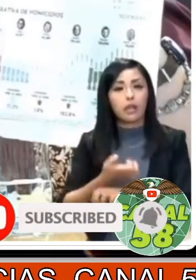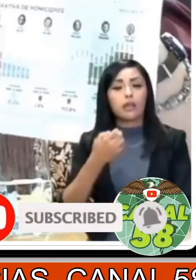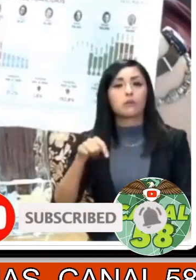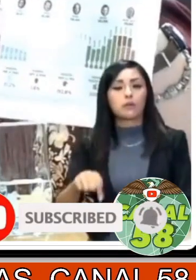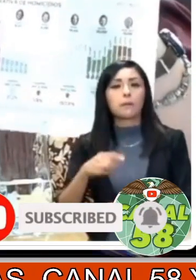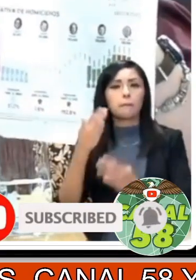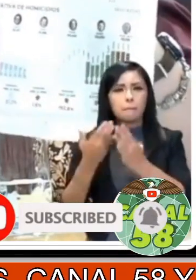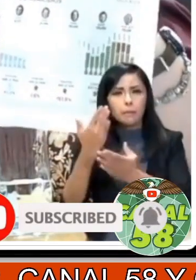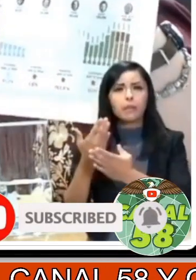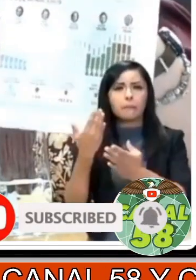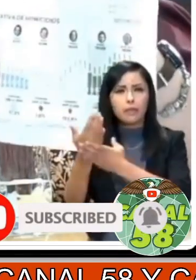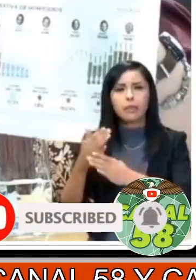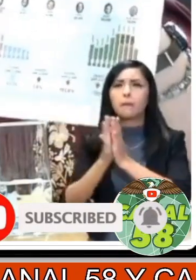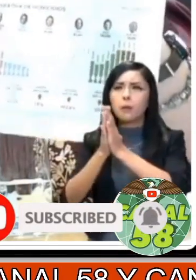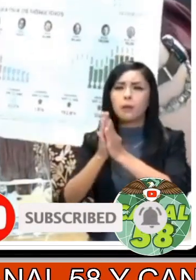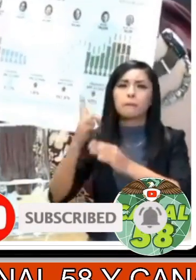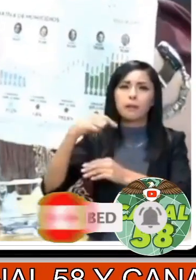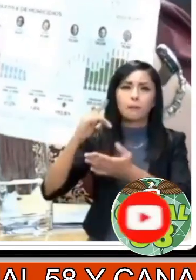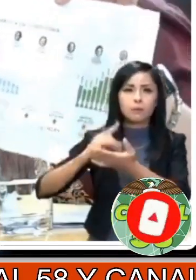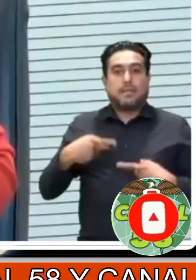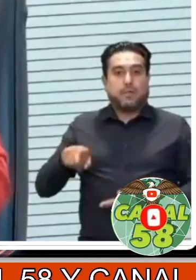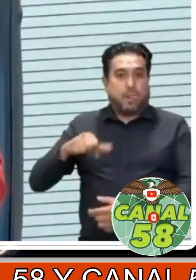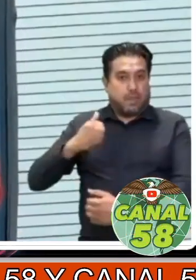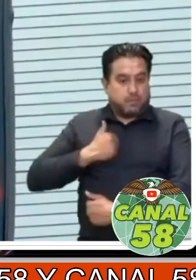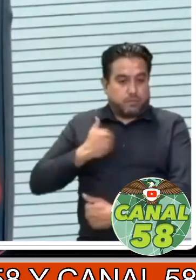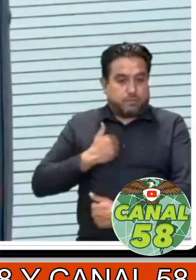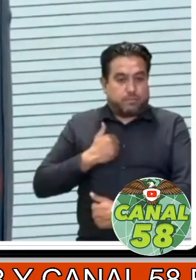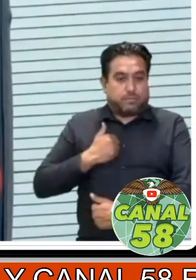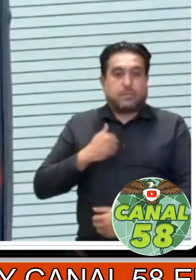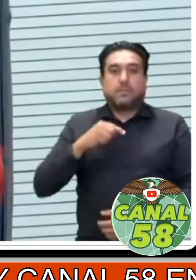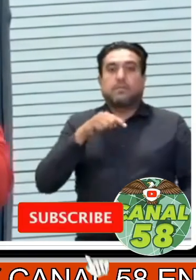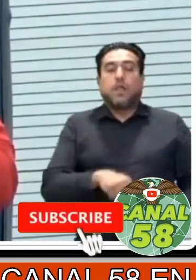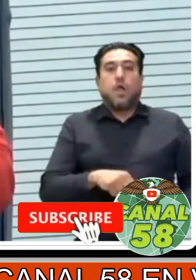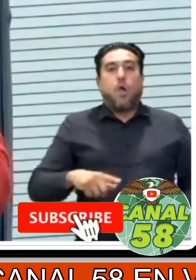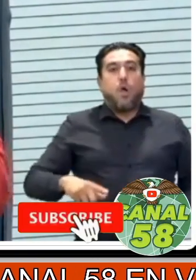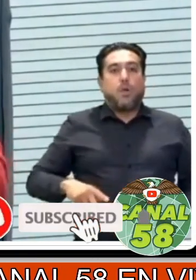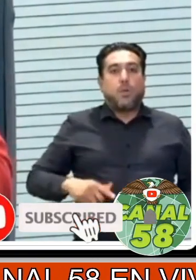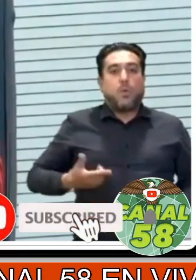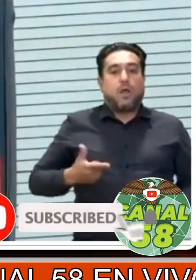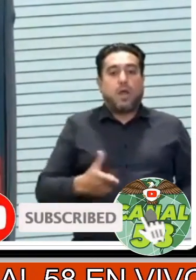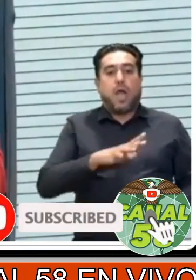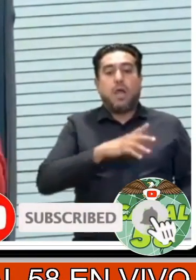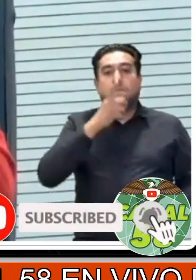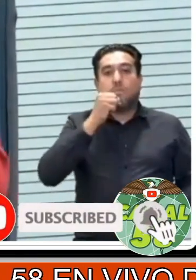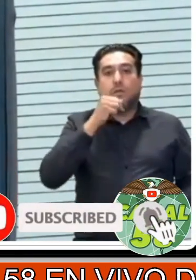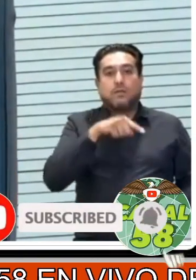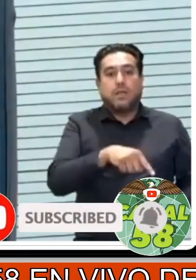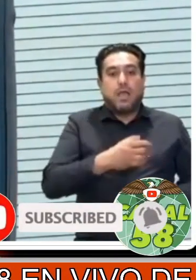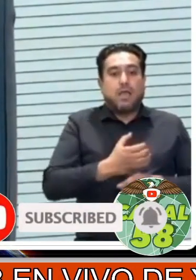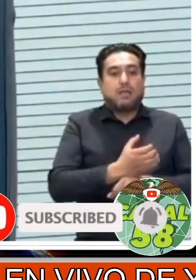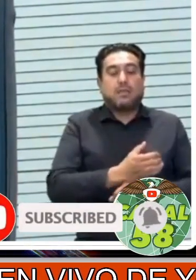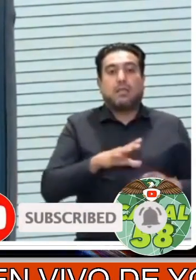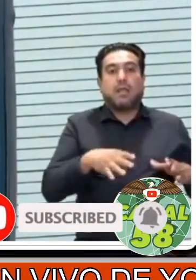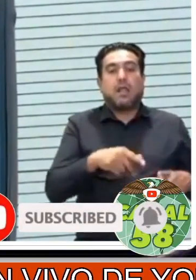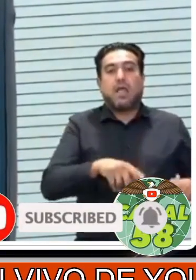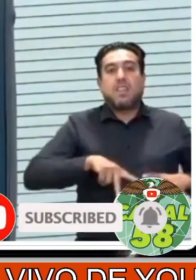momento la participación, la intervención, la llegada de corporaciones. Gobiernos como el Estado de Guanajuato siguen contando con una policía estatal muy débil que no ha